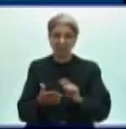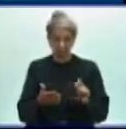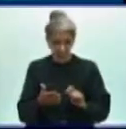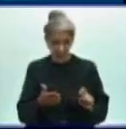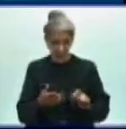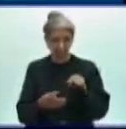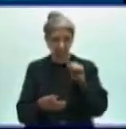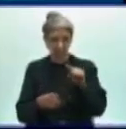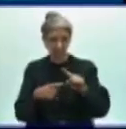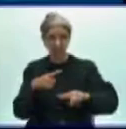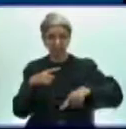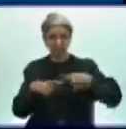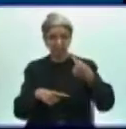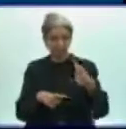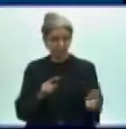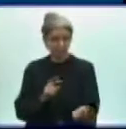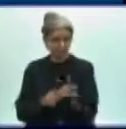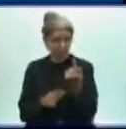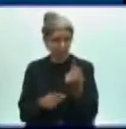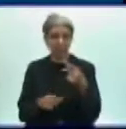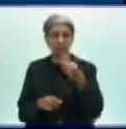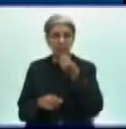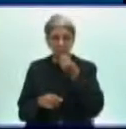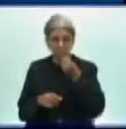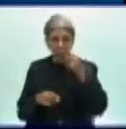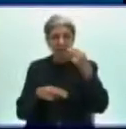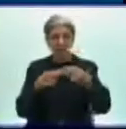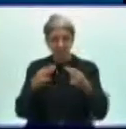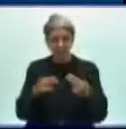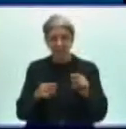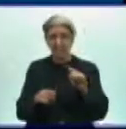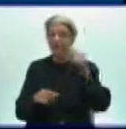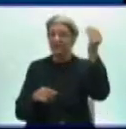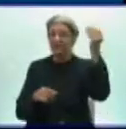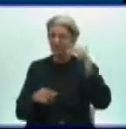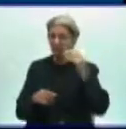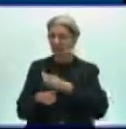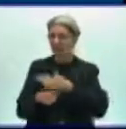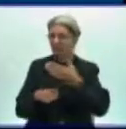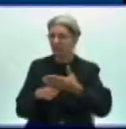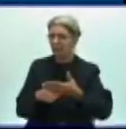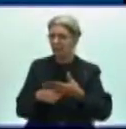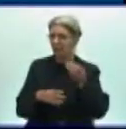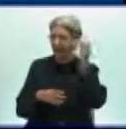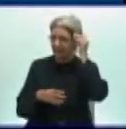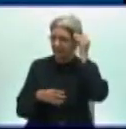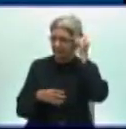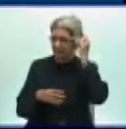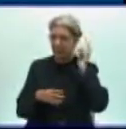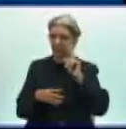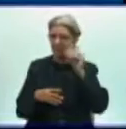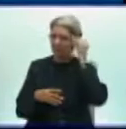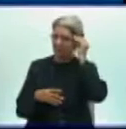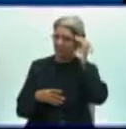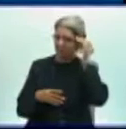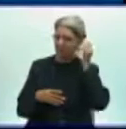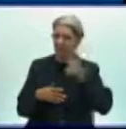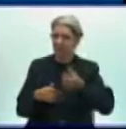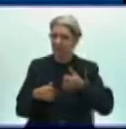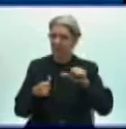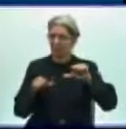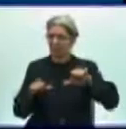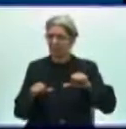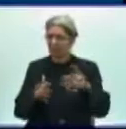para que ustedes sistematicen y además se autoevalúen y sepan hasta dónde han aprendido en estas teleclases y en su